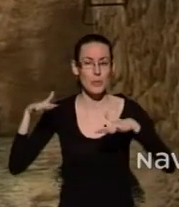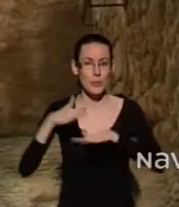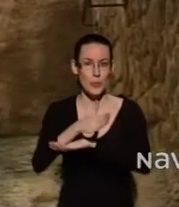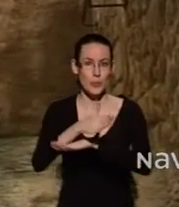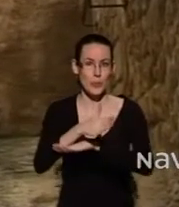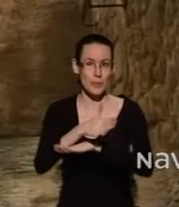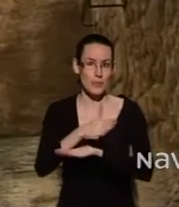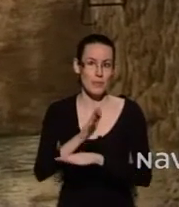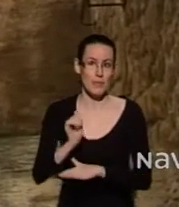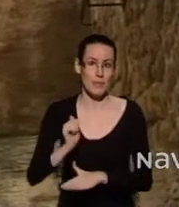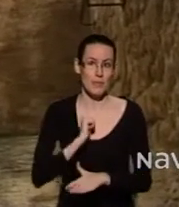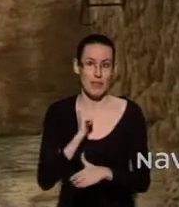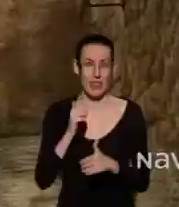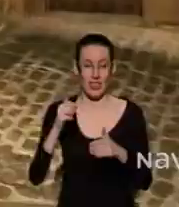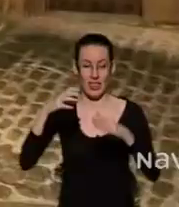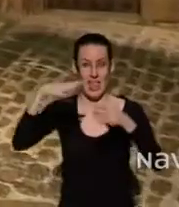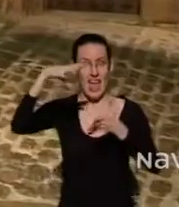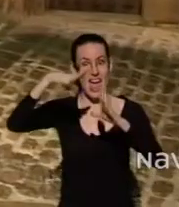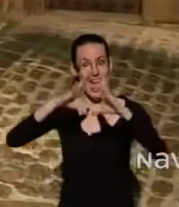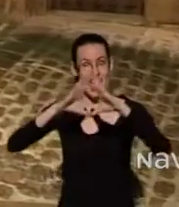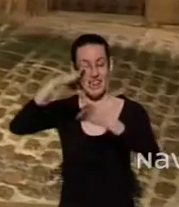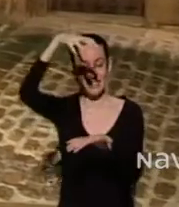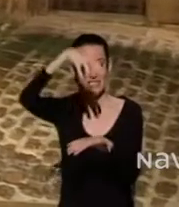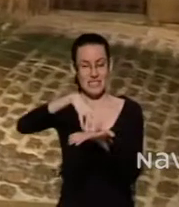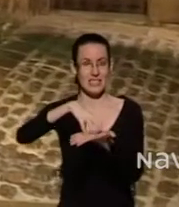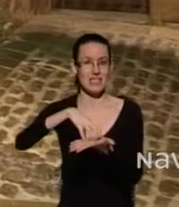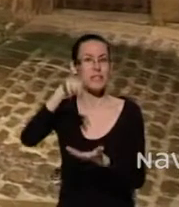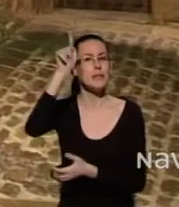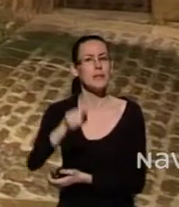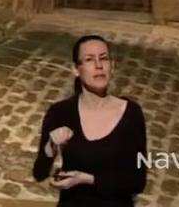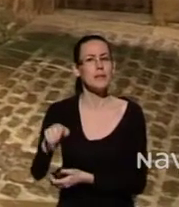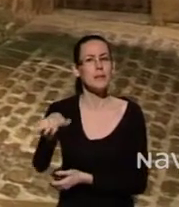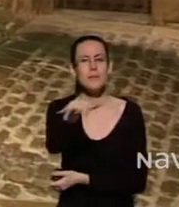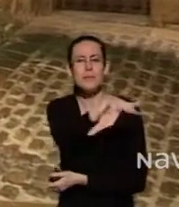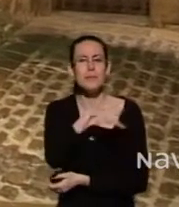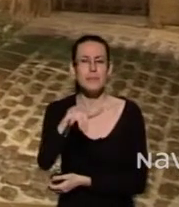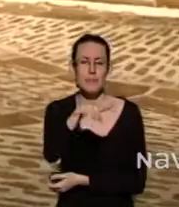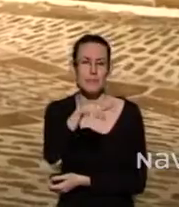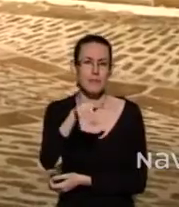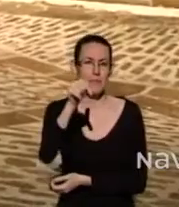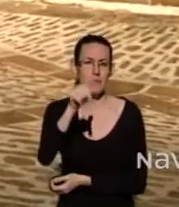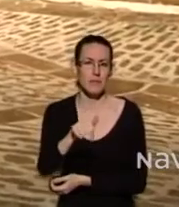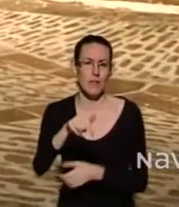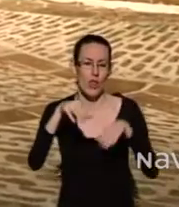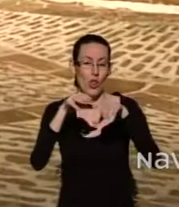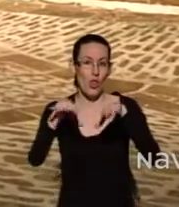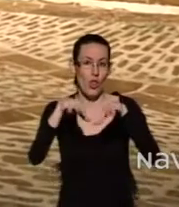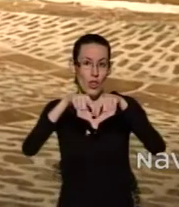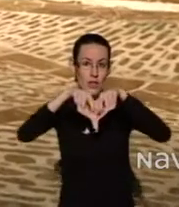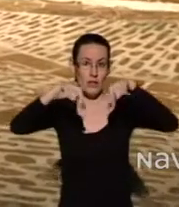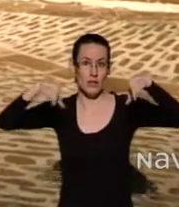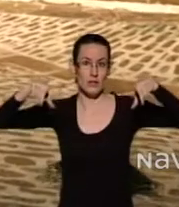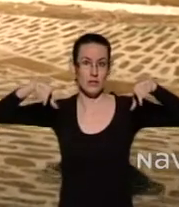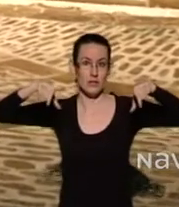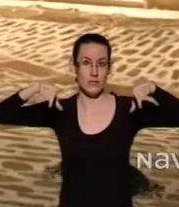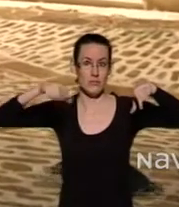a la iglesia. También se instaló una picota donde todos los asesinos eran expuestos, sobre